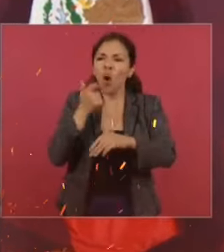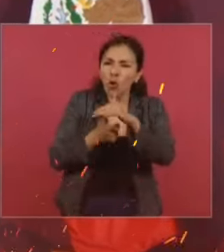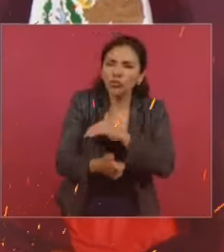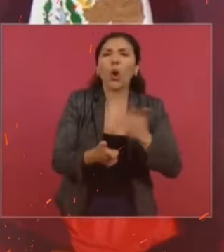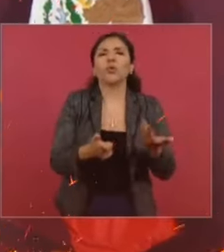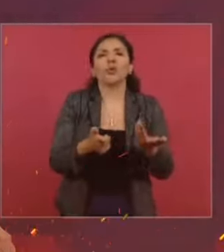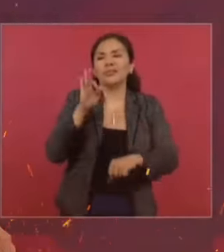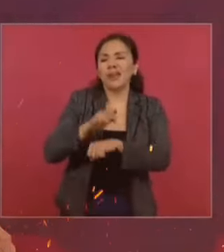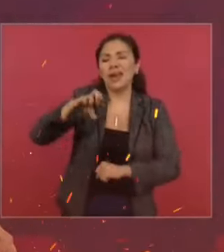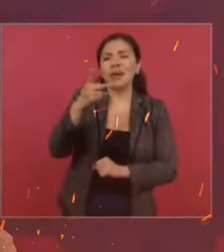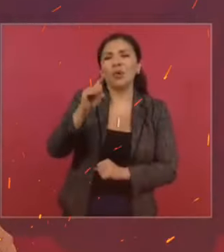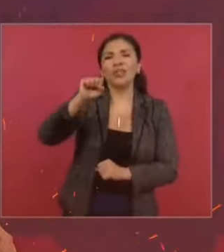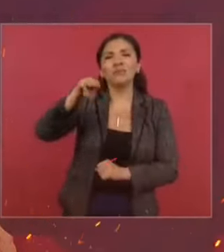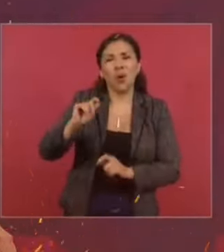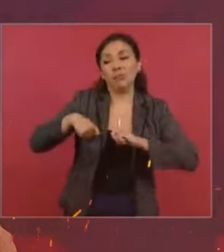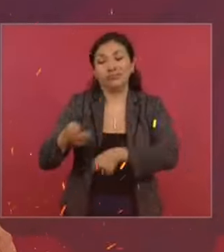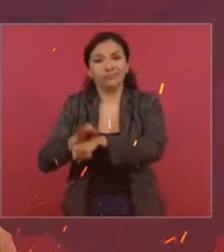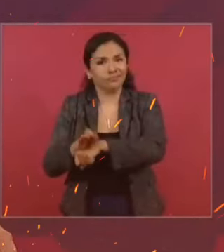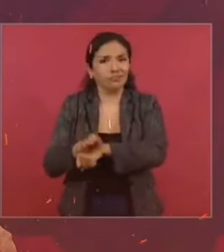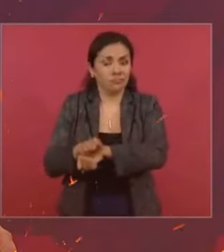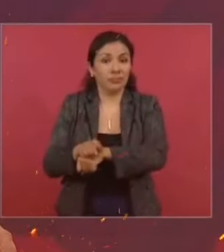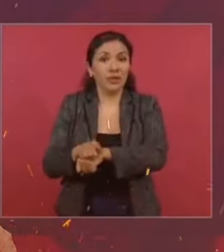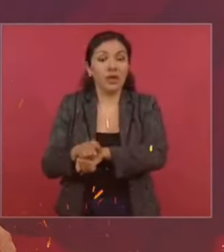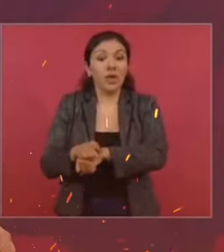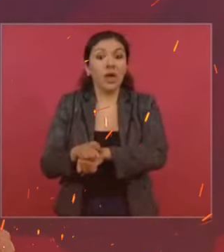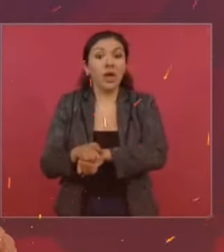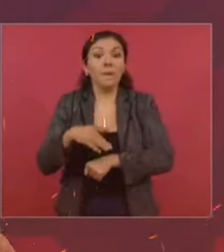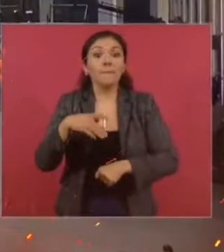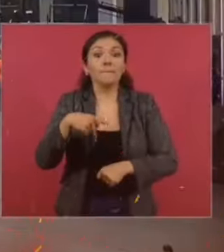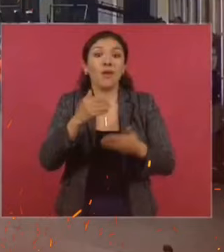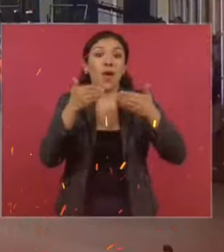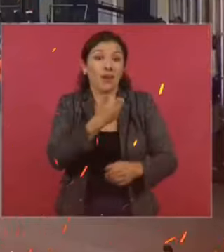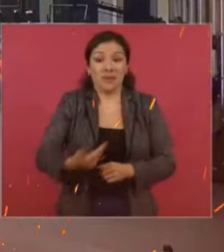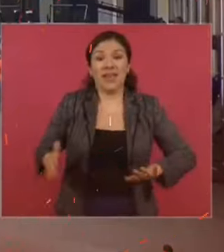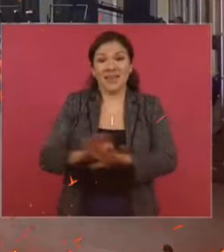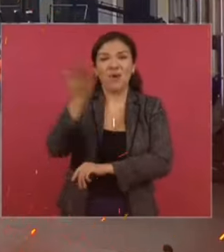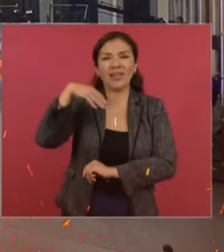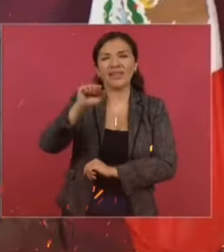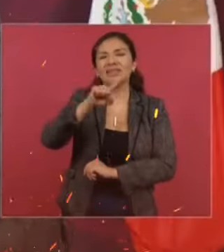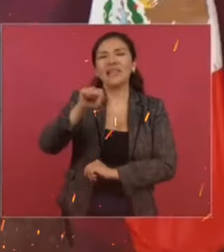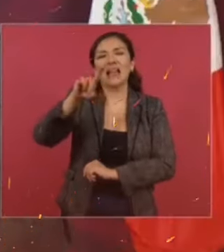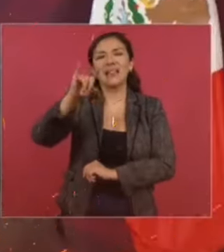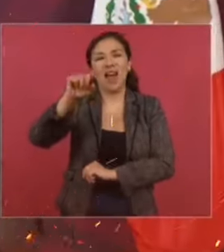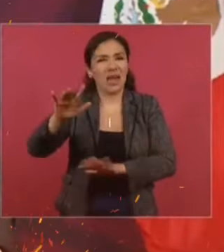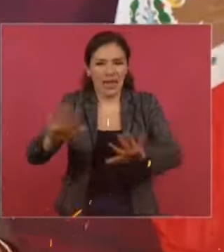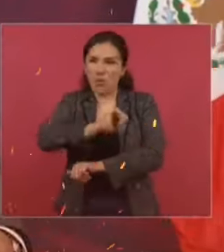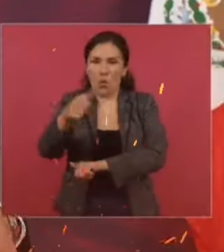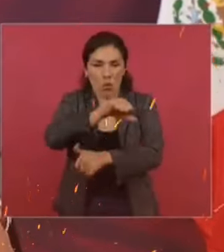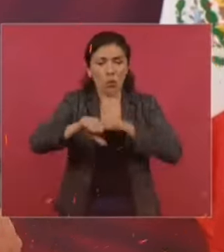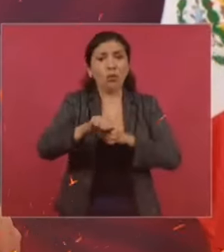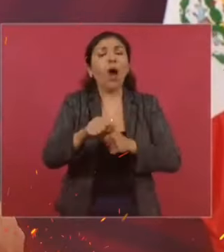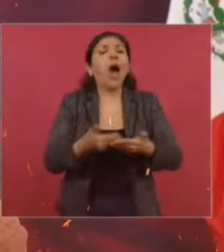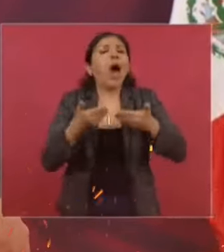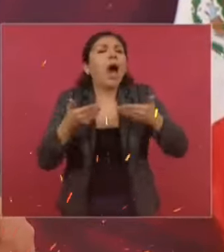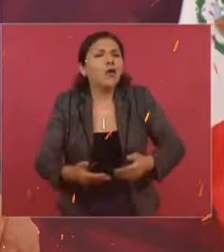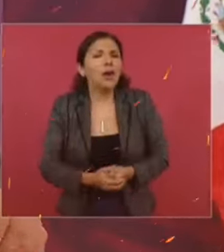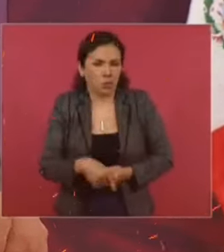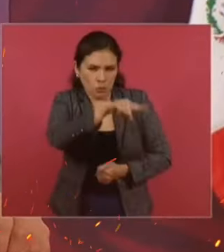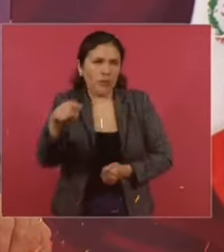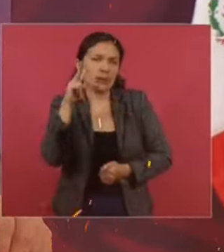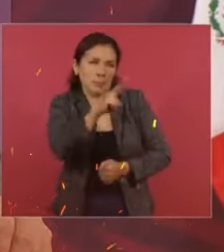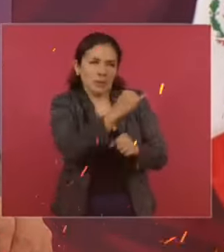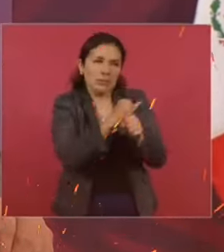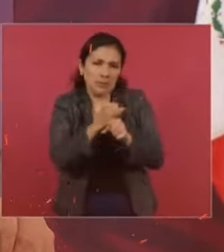de nepotismo. Ya no es el ministro Saldívar el presidente de la Corte. Y díganme, ahí se los dejo de